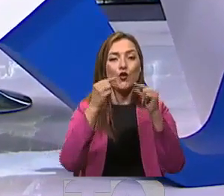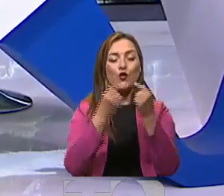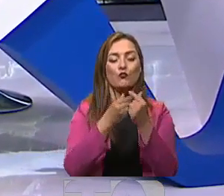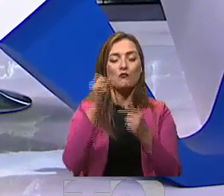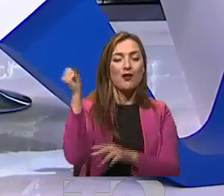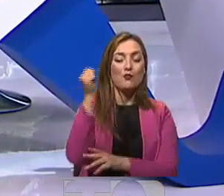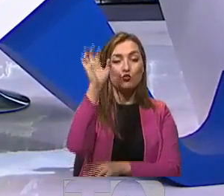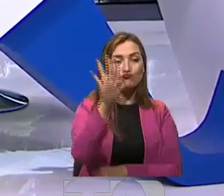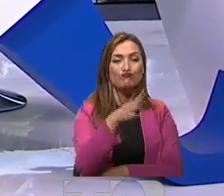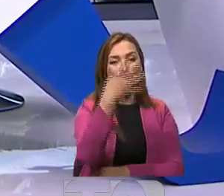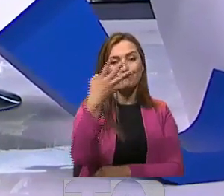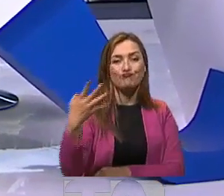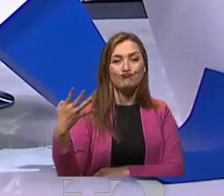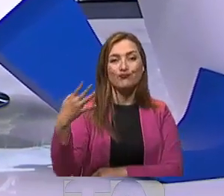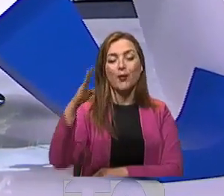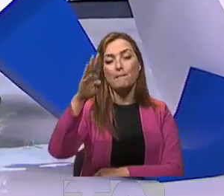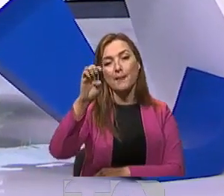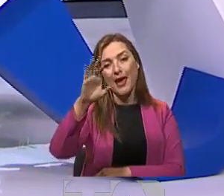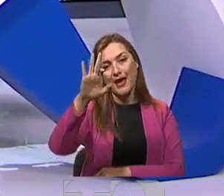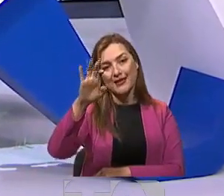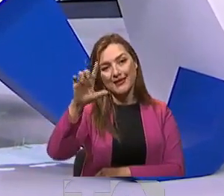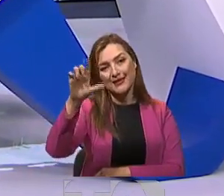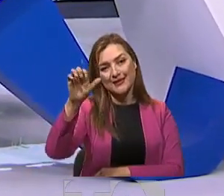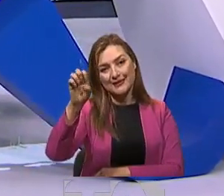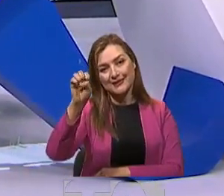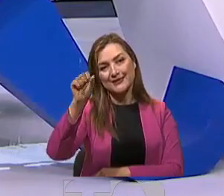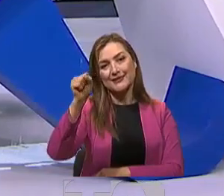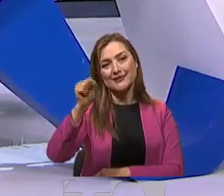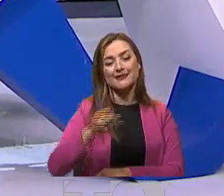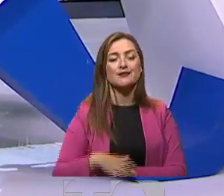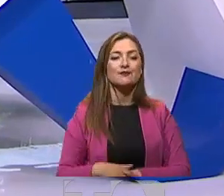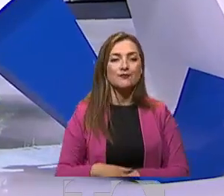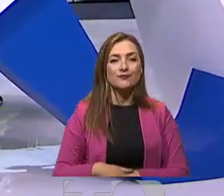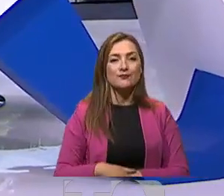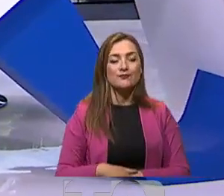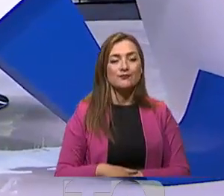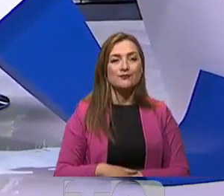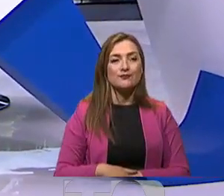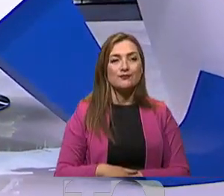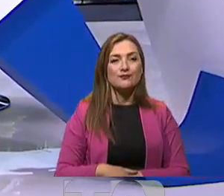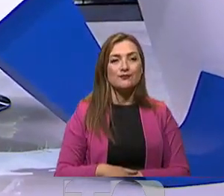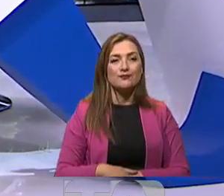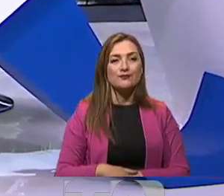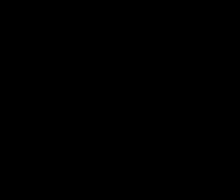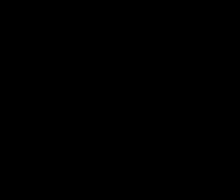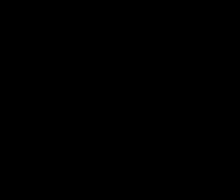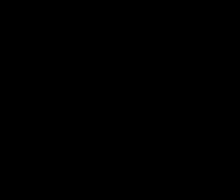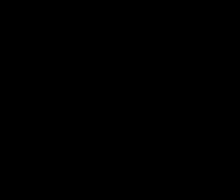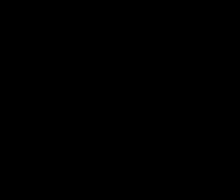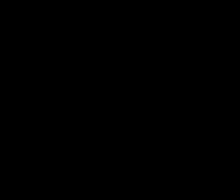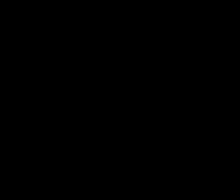el de los Beatles. Pero please. No trago esa canción, please. Please. Don't go. Don't go.